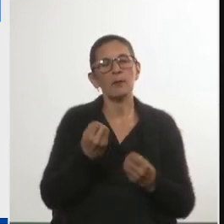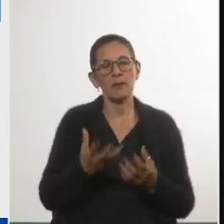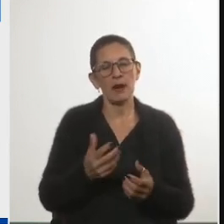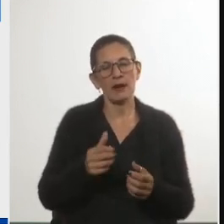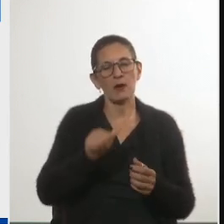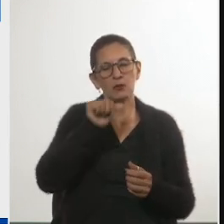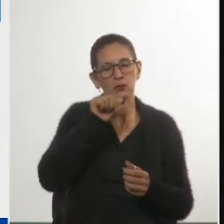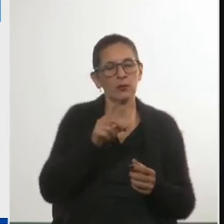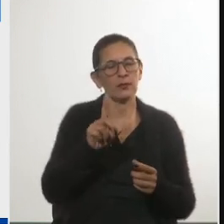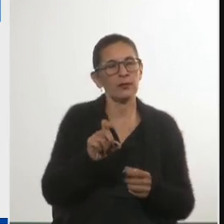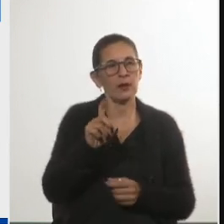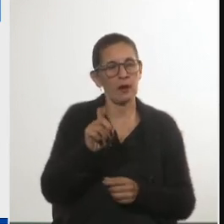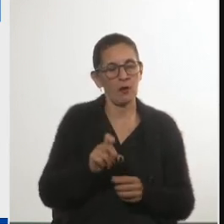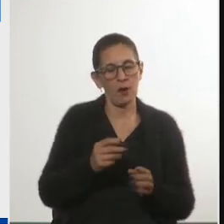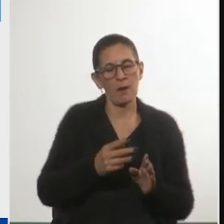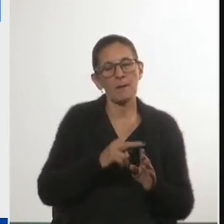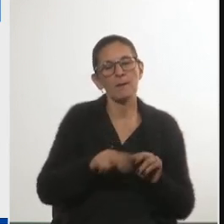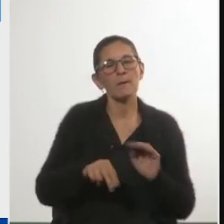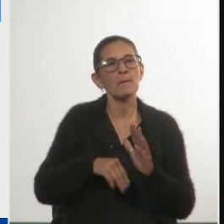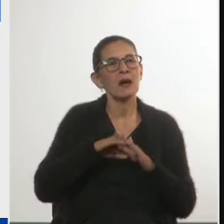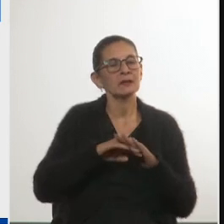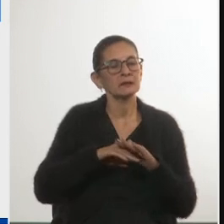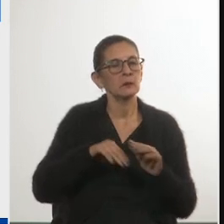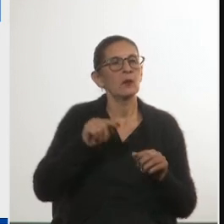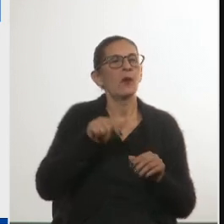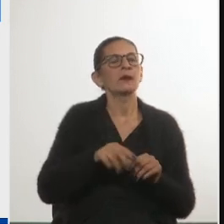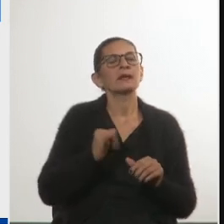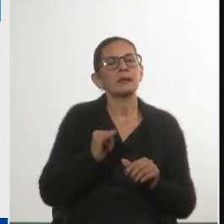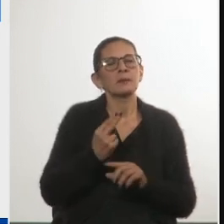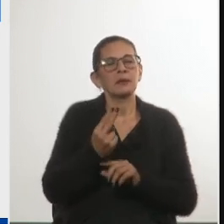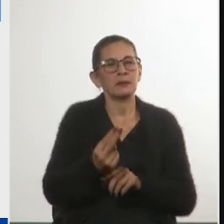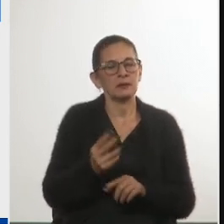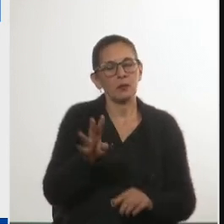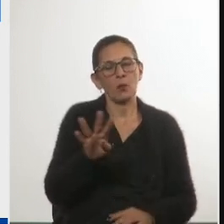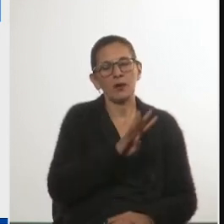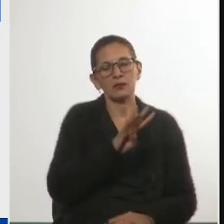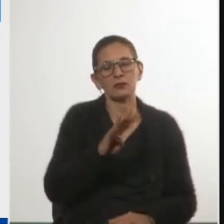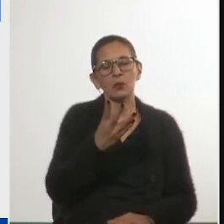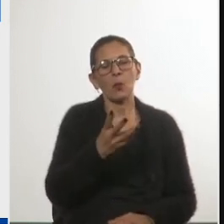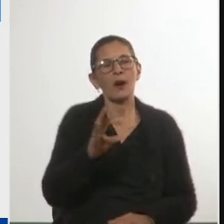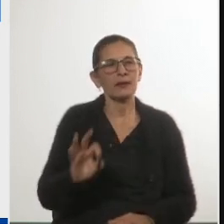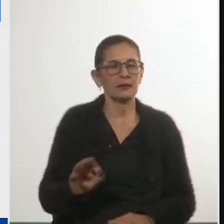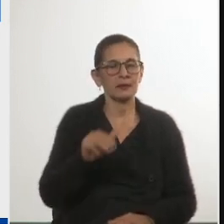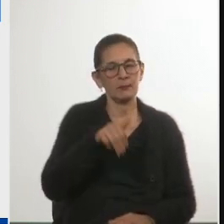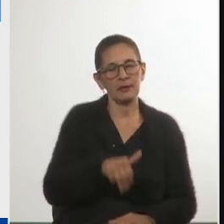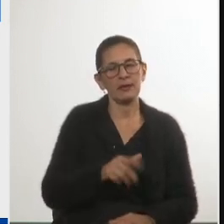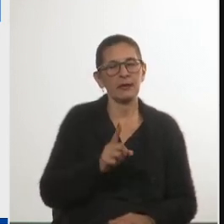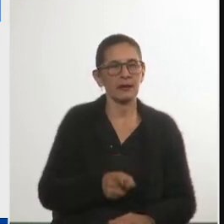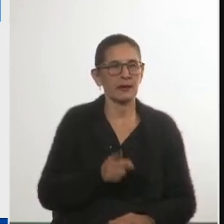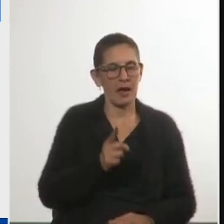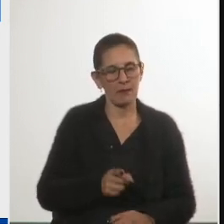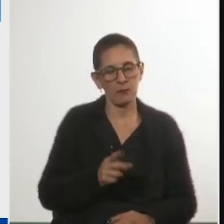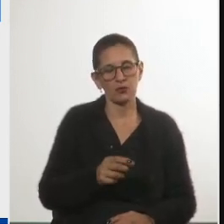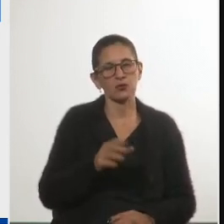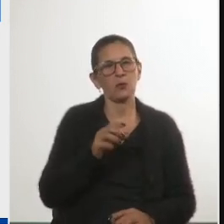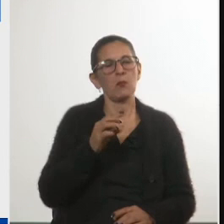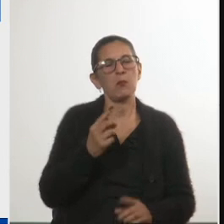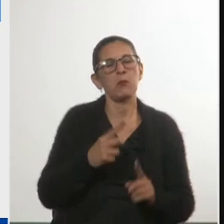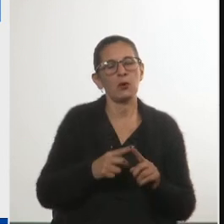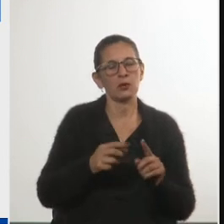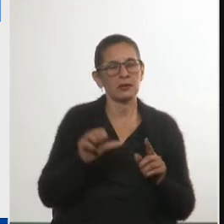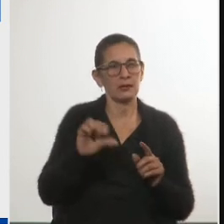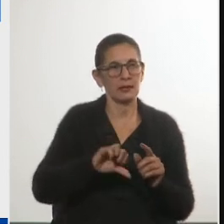consumo de agua en un escenario máximo de sanidad permitida, es decir, de 440 miligramos de sodio por litro,